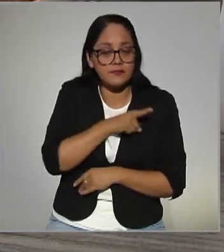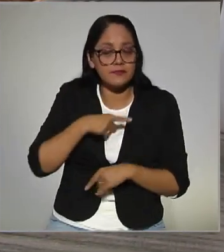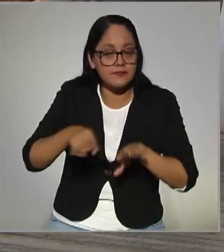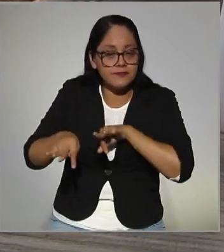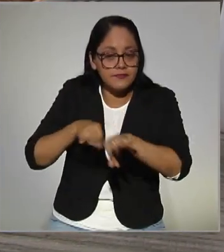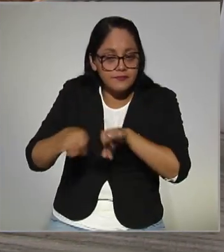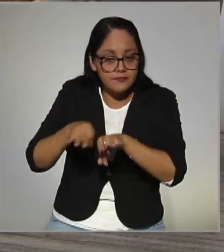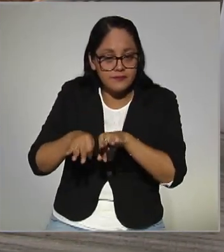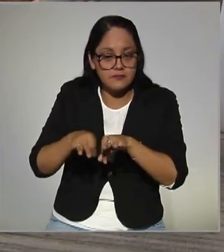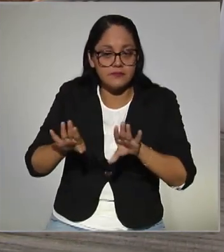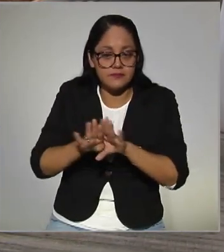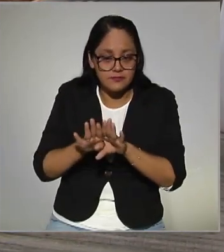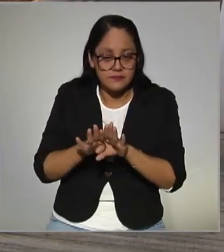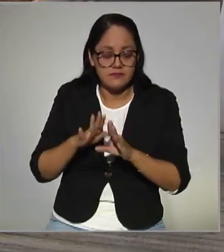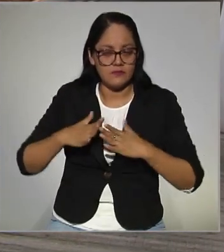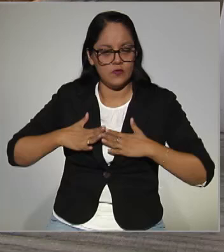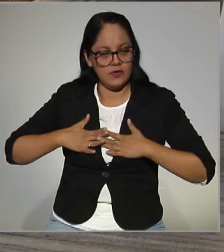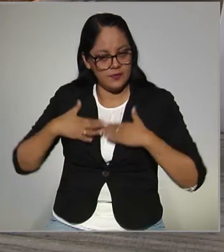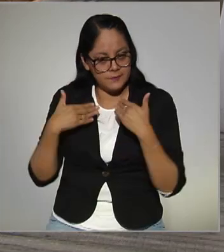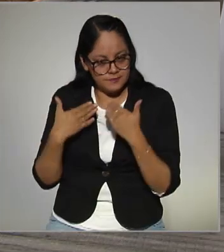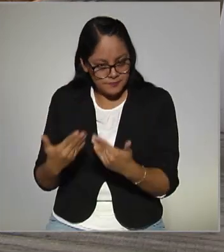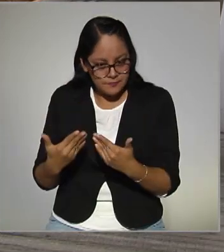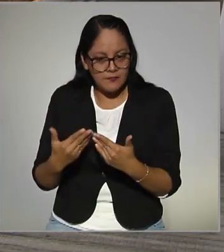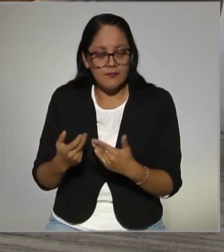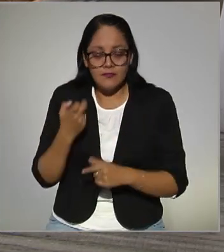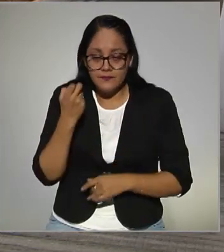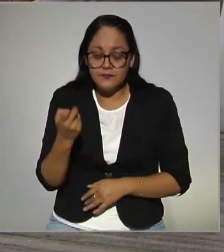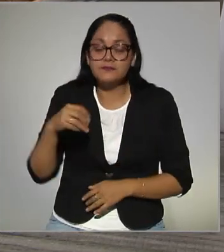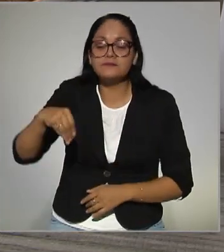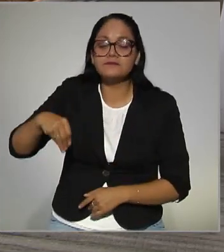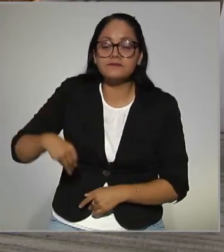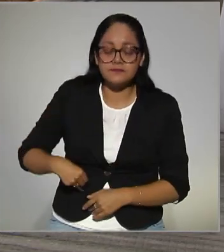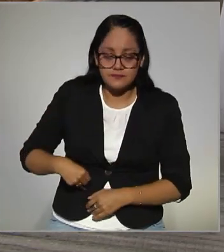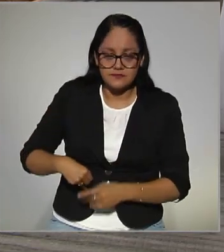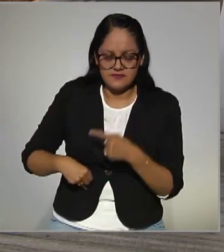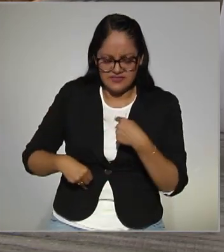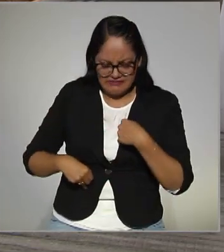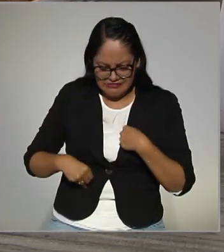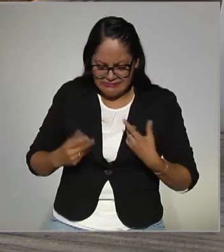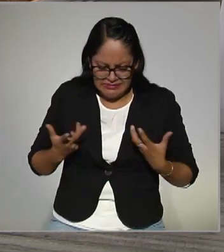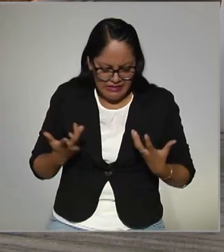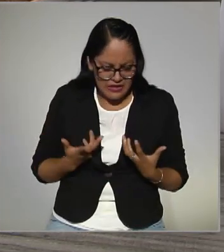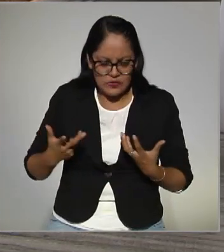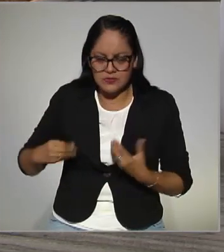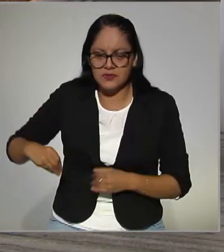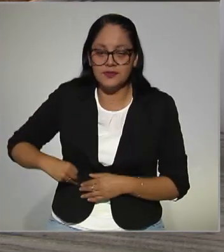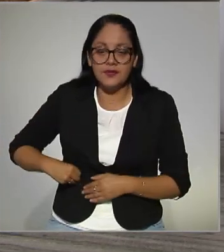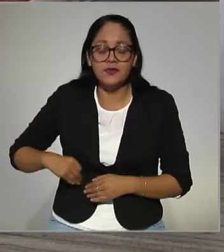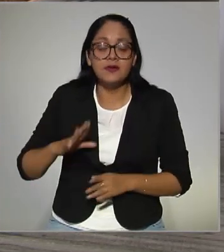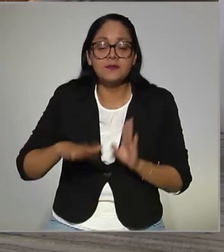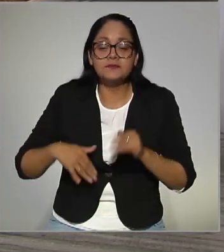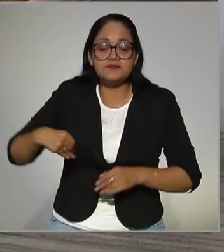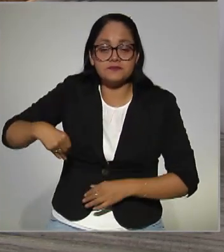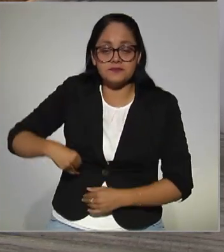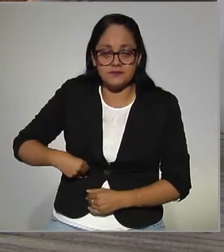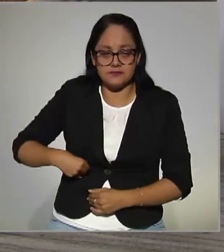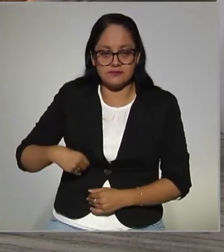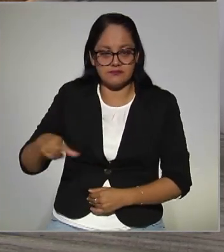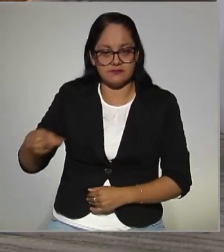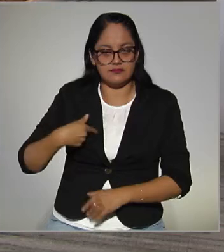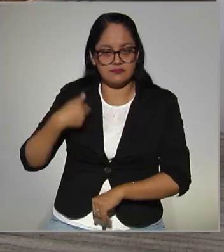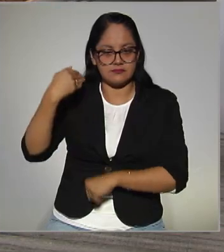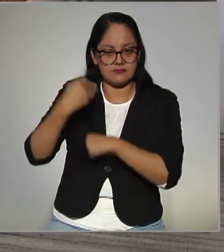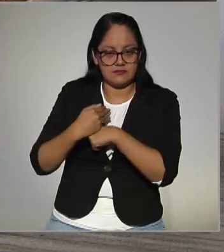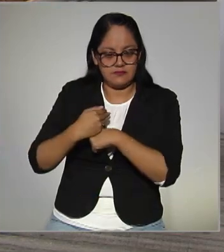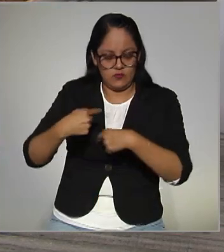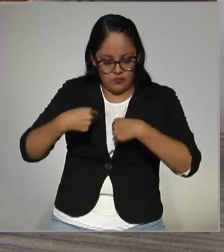con respecto a la confianza y esa culpa con respecto a qué voy a hacer. Muchas veces la culpa nos lleva a me castigo. Y